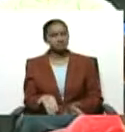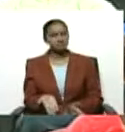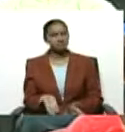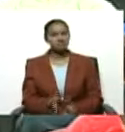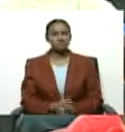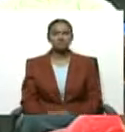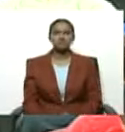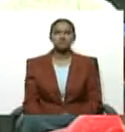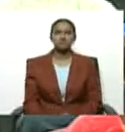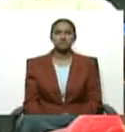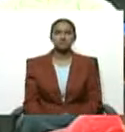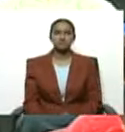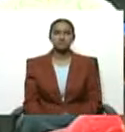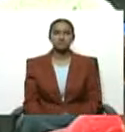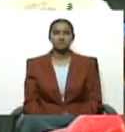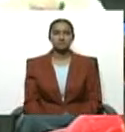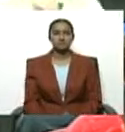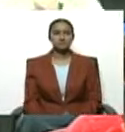¿Ah?